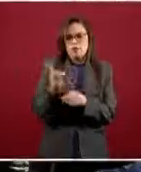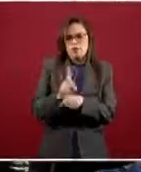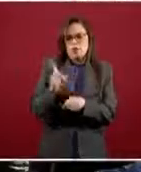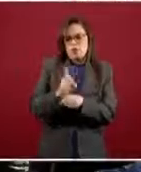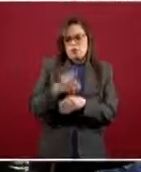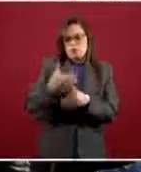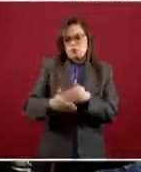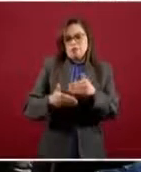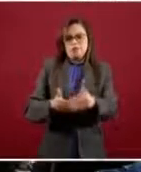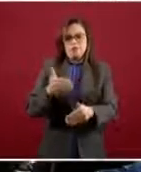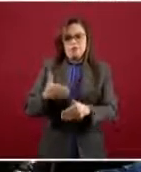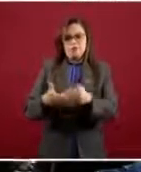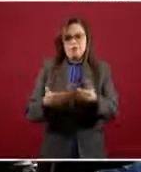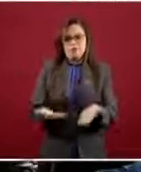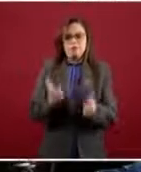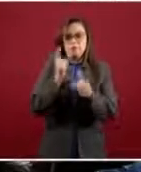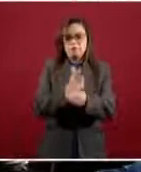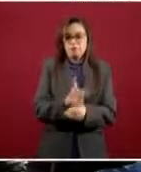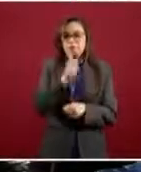Sobre los